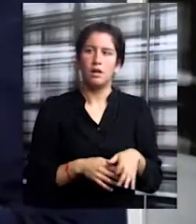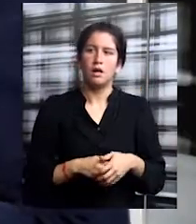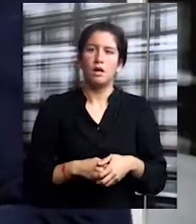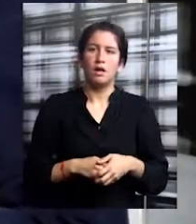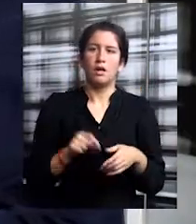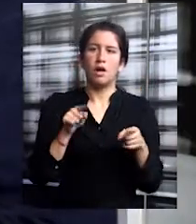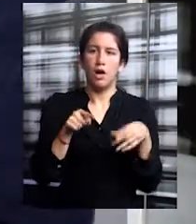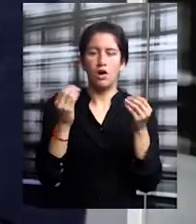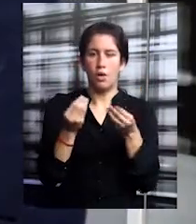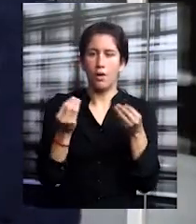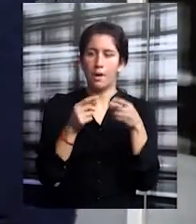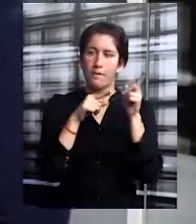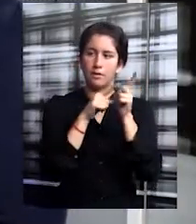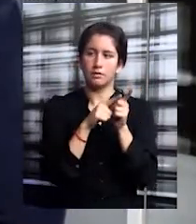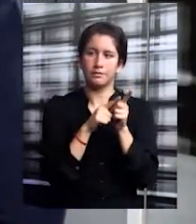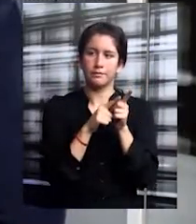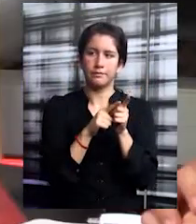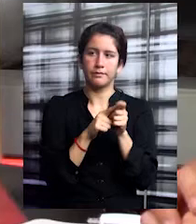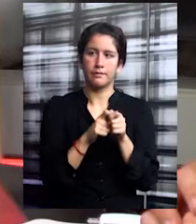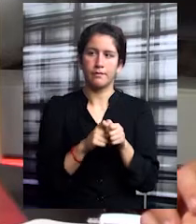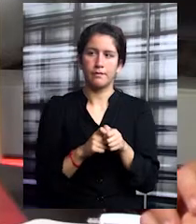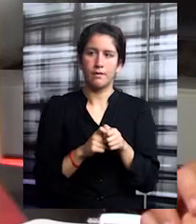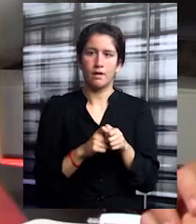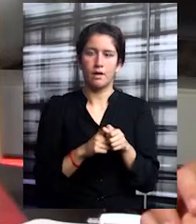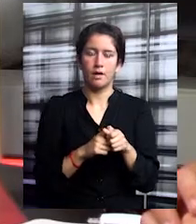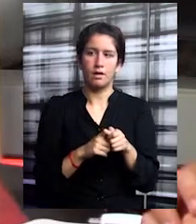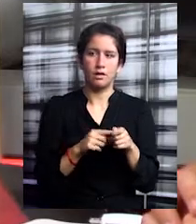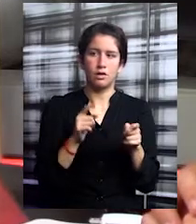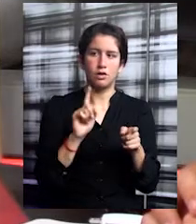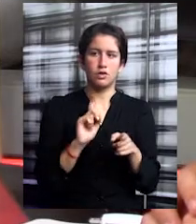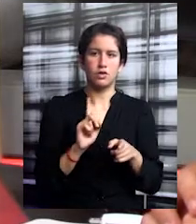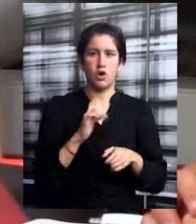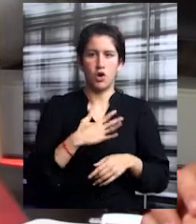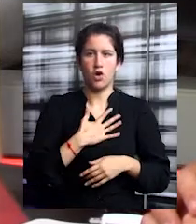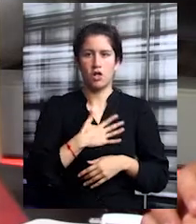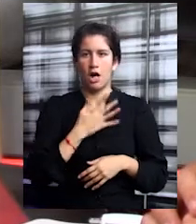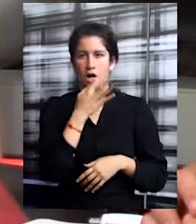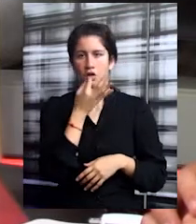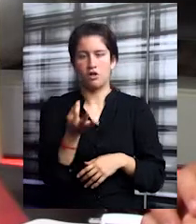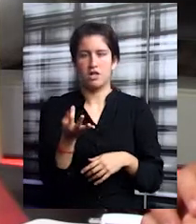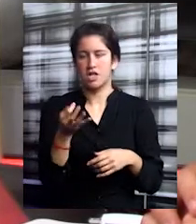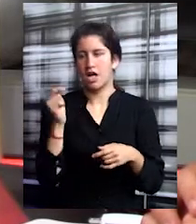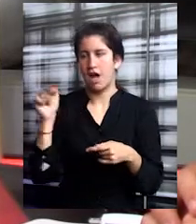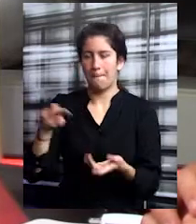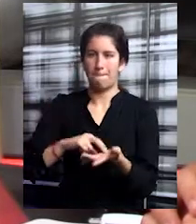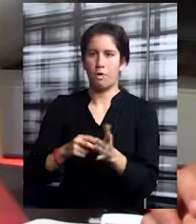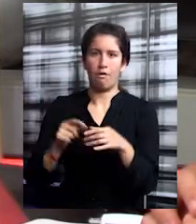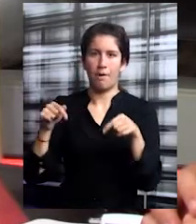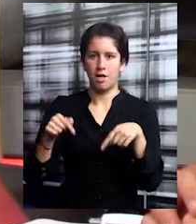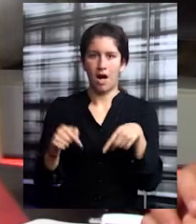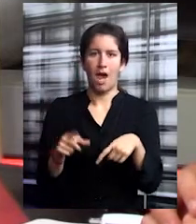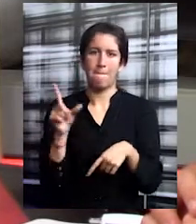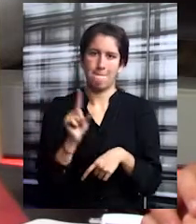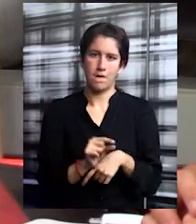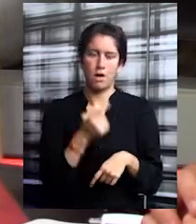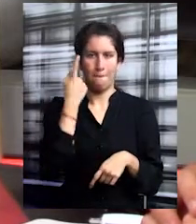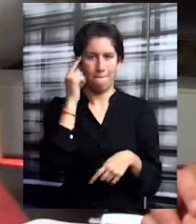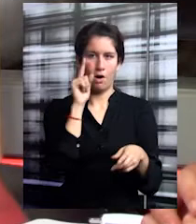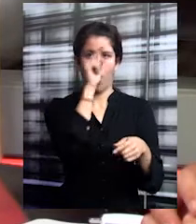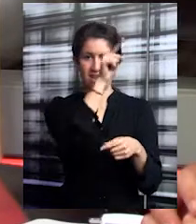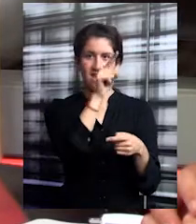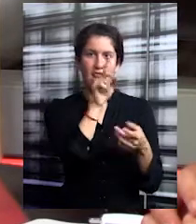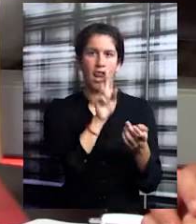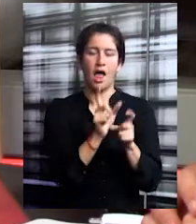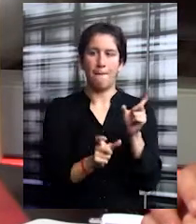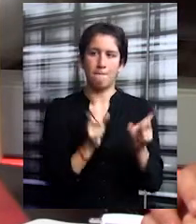sobre lo que estaba pasando en la región. Claro, y yo no es que quiera decir que lo que ocurre acá es menor, pero es que allá simplemente la gente que es sencilla, gente